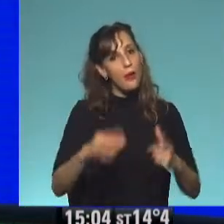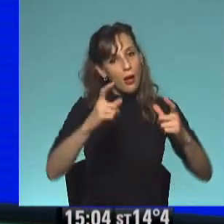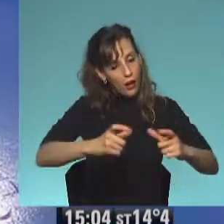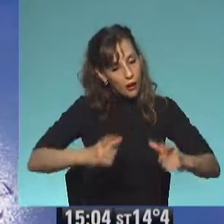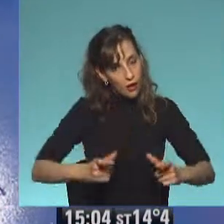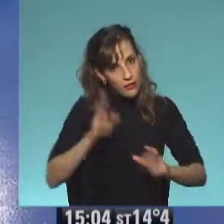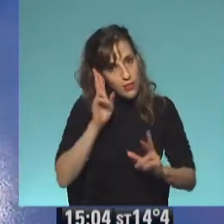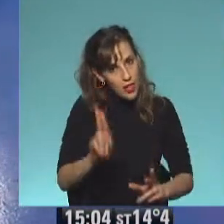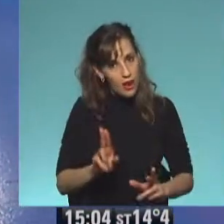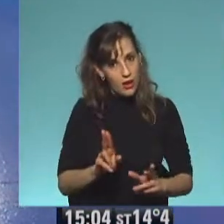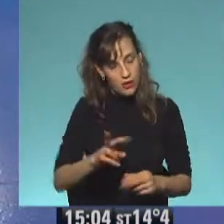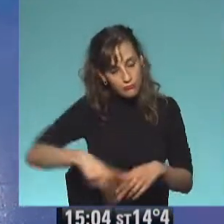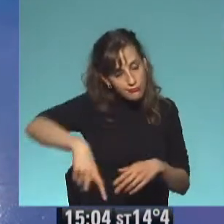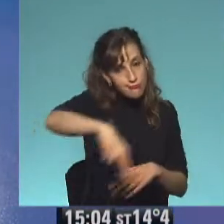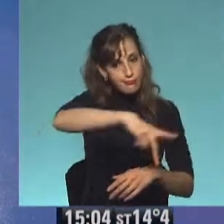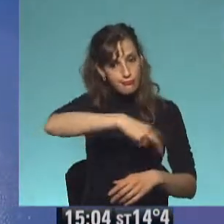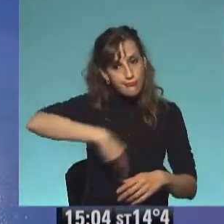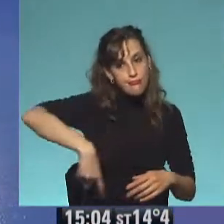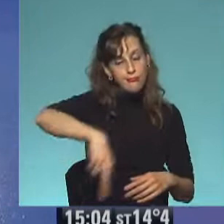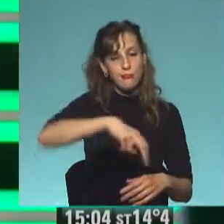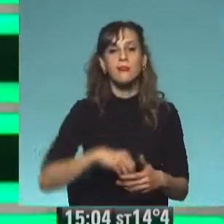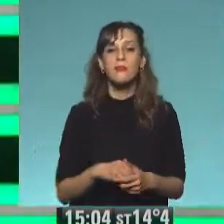podemos bueno